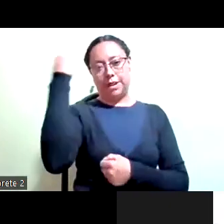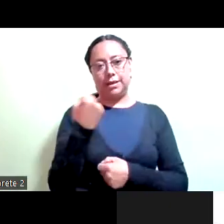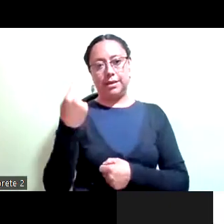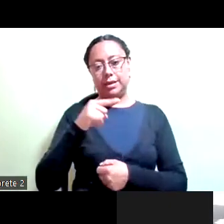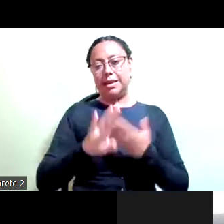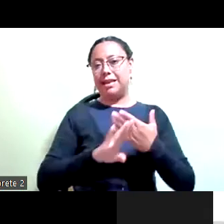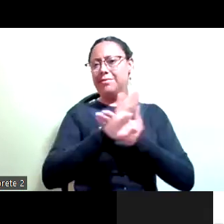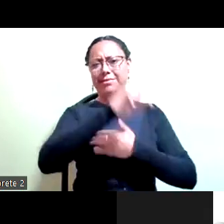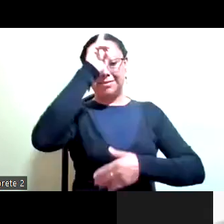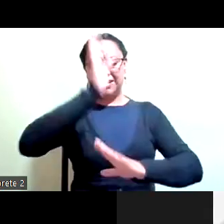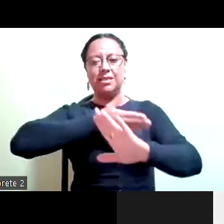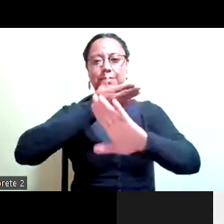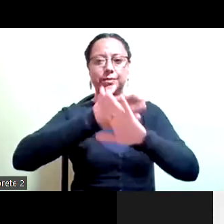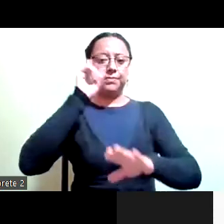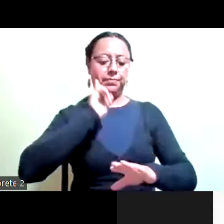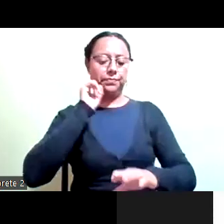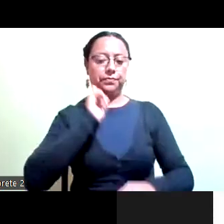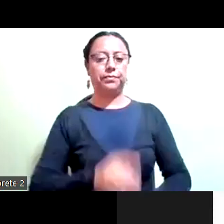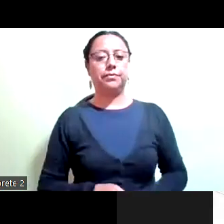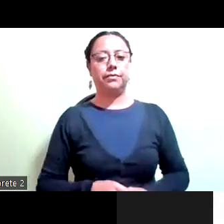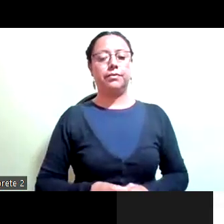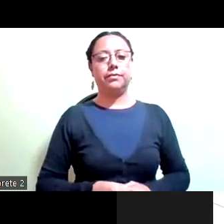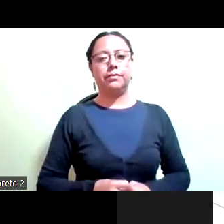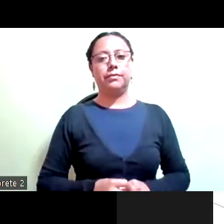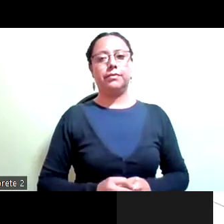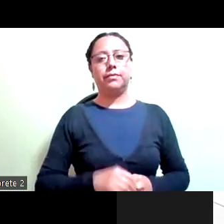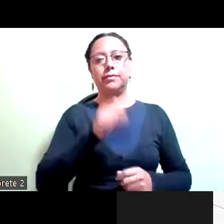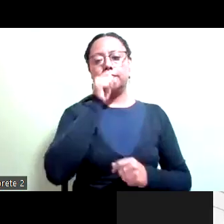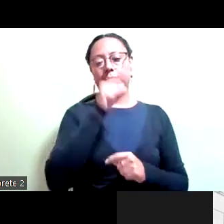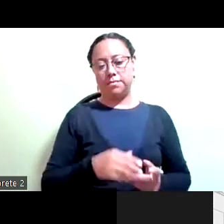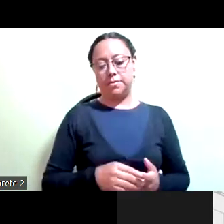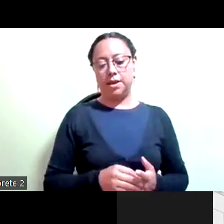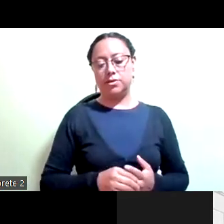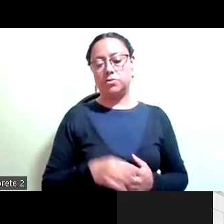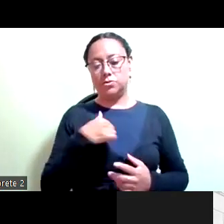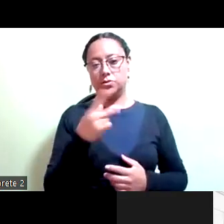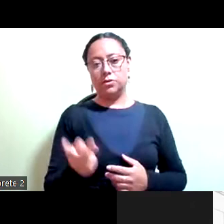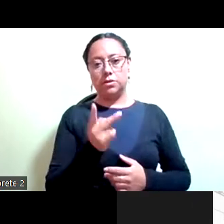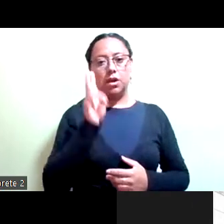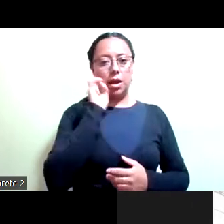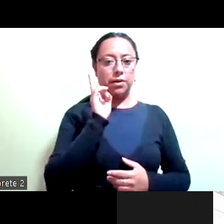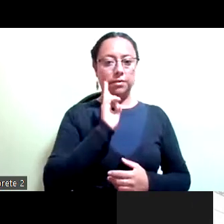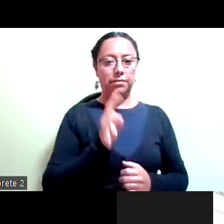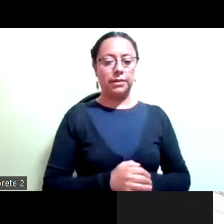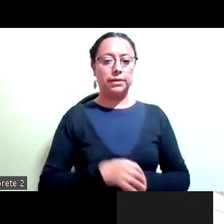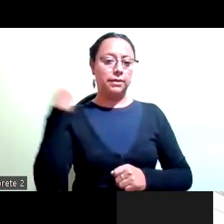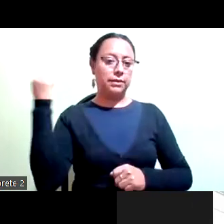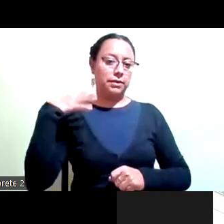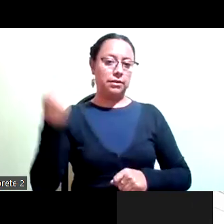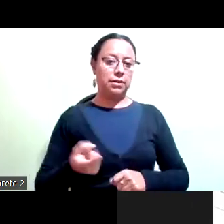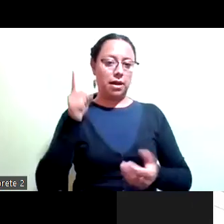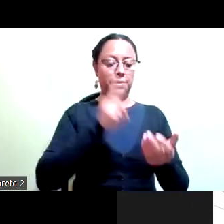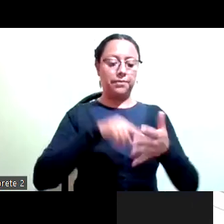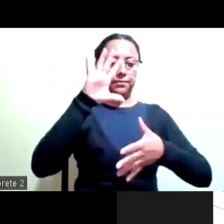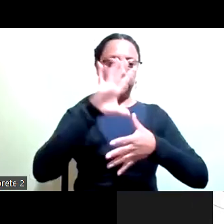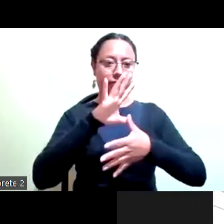de género. Y también me preguntaba, y que ustedes conocía acerca de la Convención Interamericana sobre la Protección